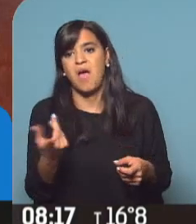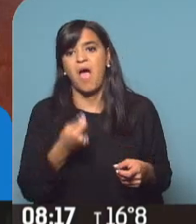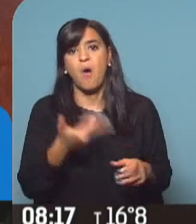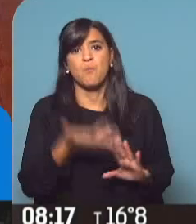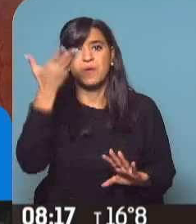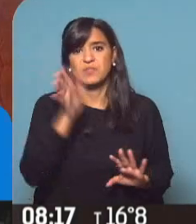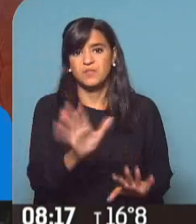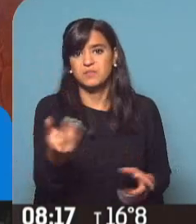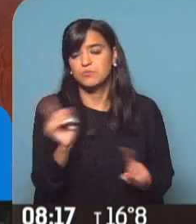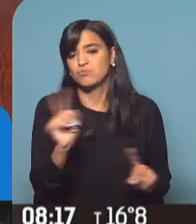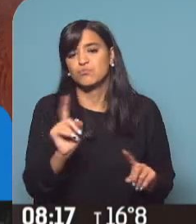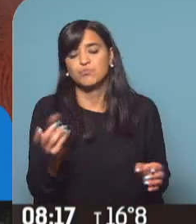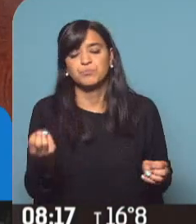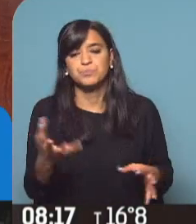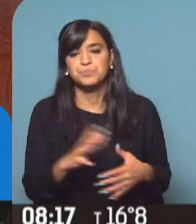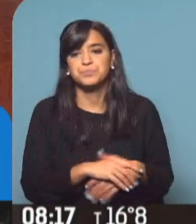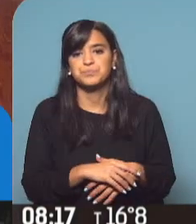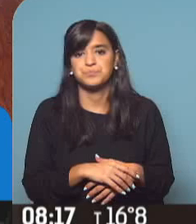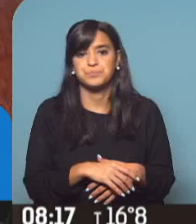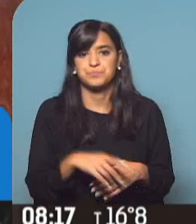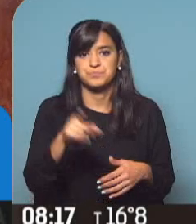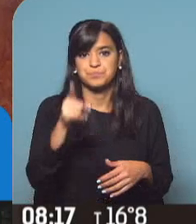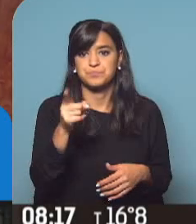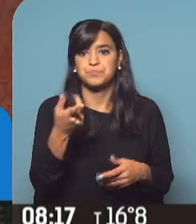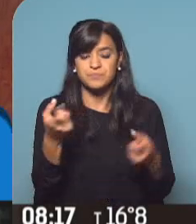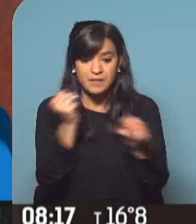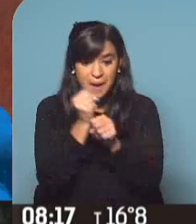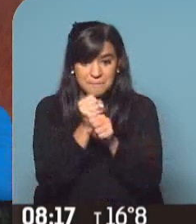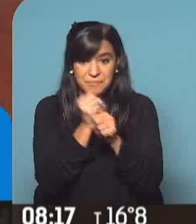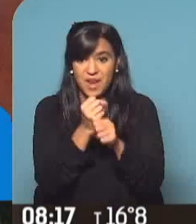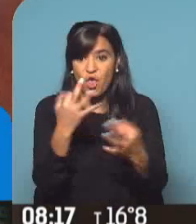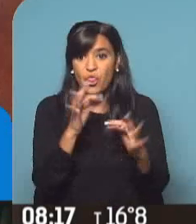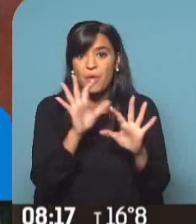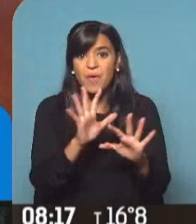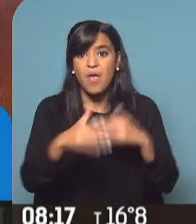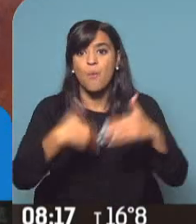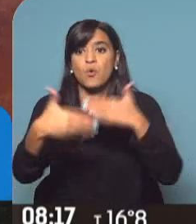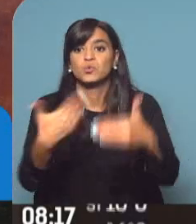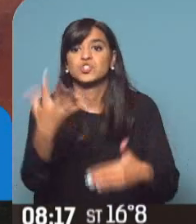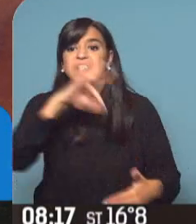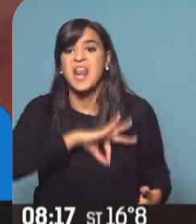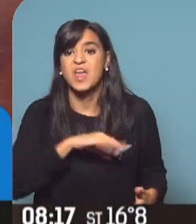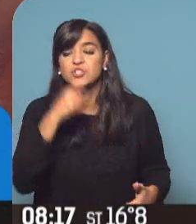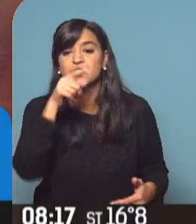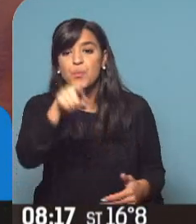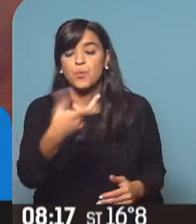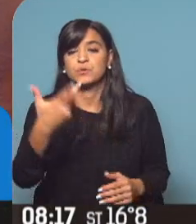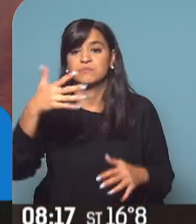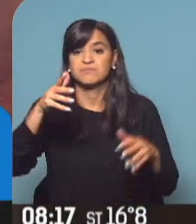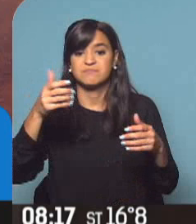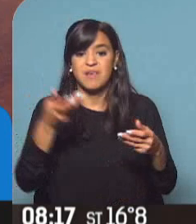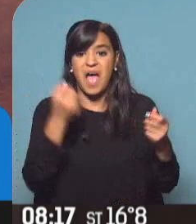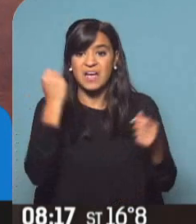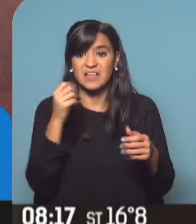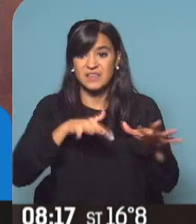porque tenéis que preservar nómina o fuente de empleo frente a evolución del salario porque si vos tenés caída la actividad